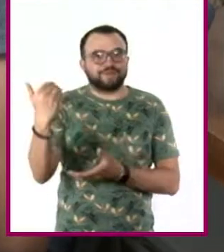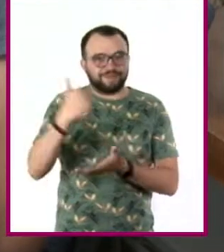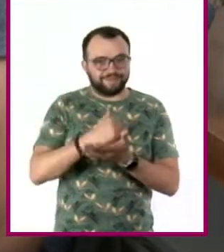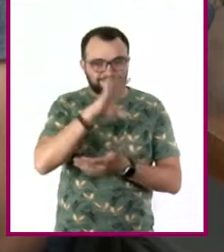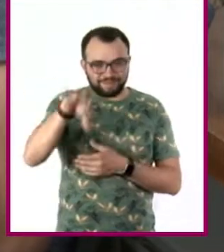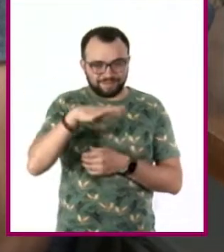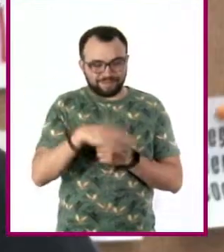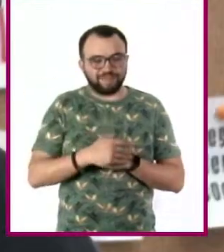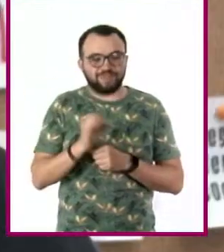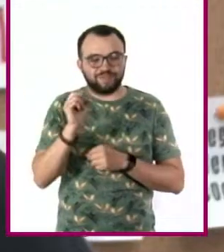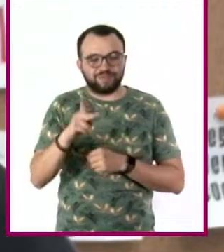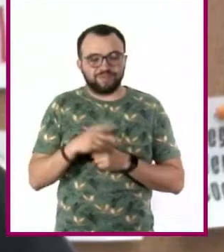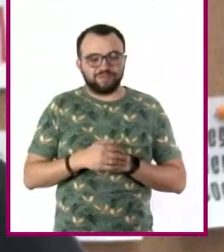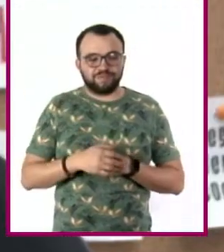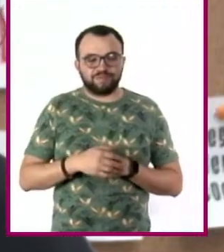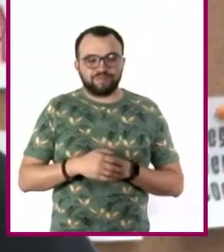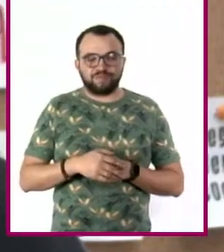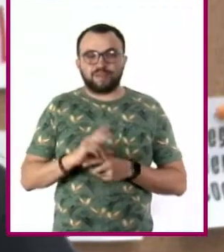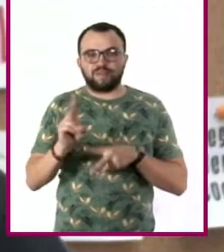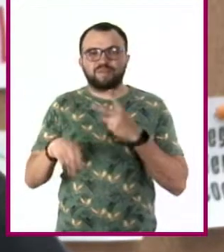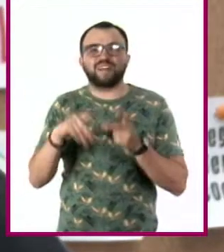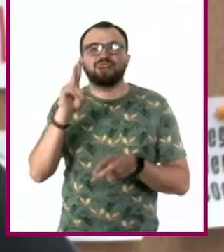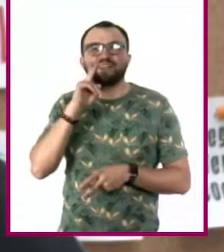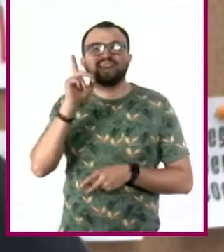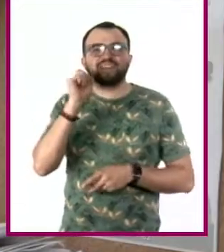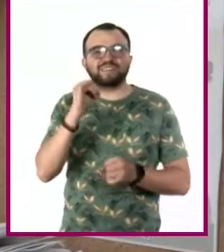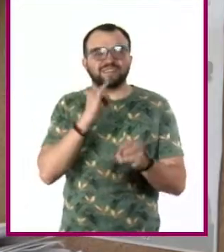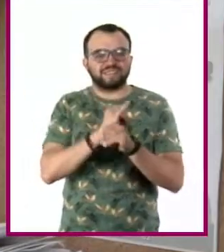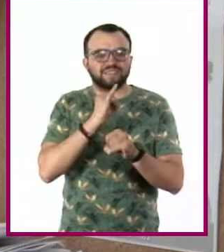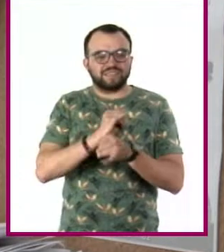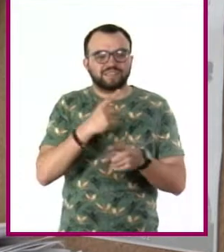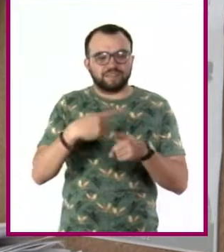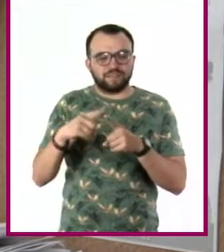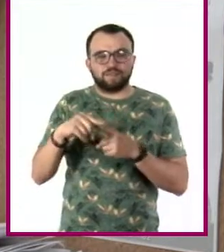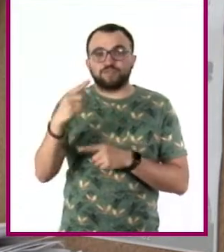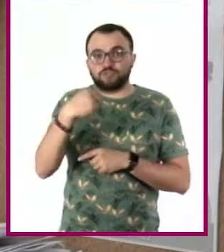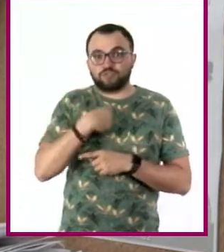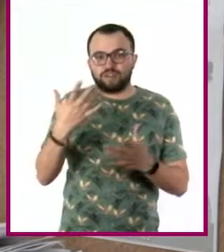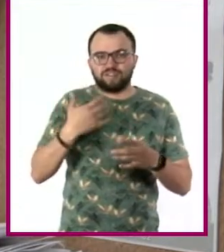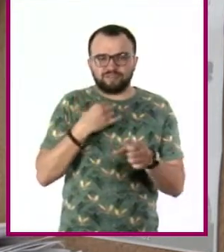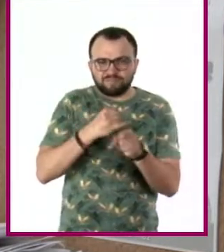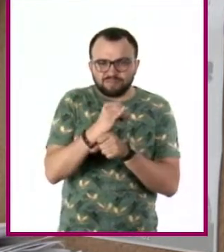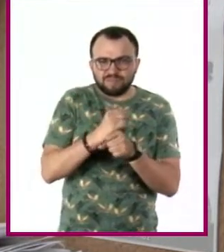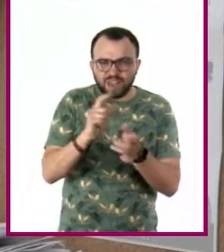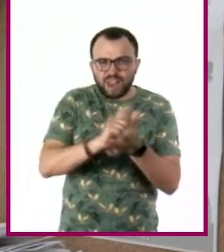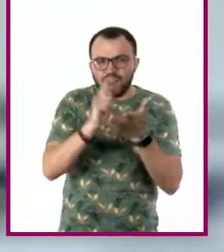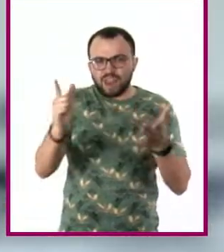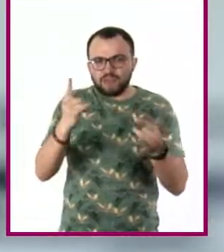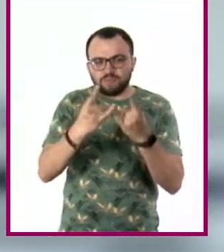bien. Vamos a ver qué encuentro en internet. Y yo a indagar en libros de historia.